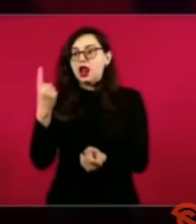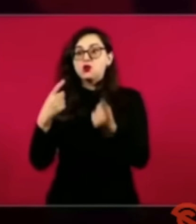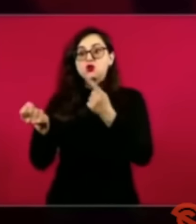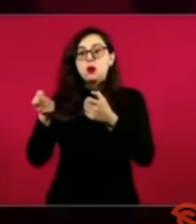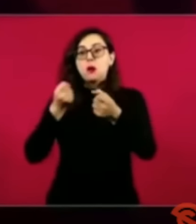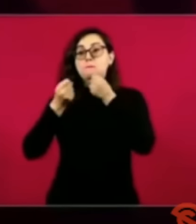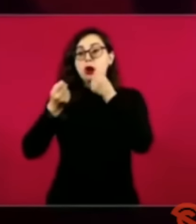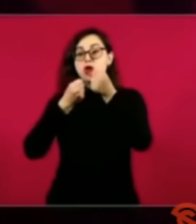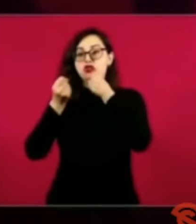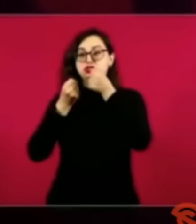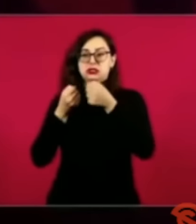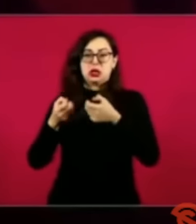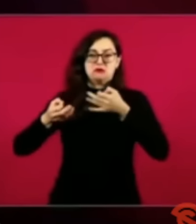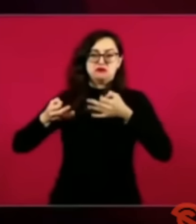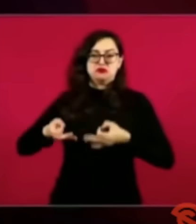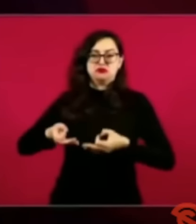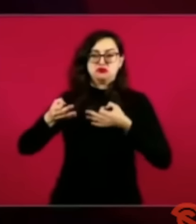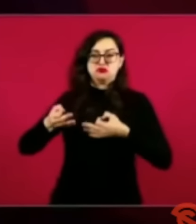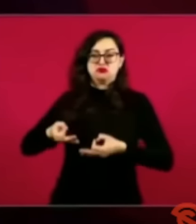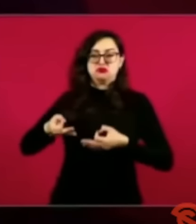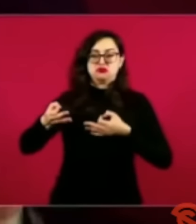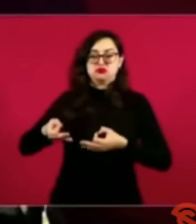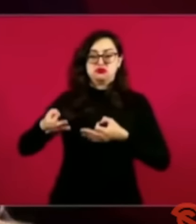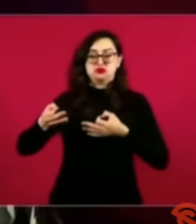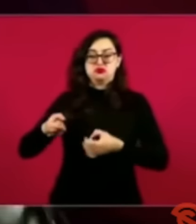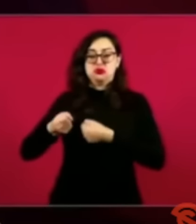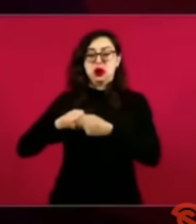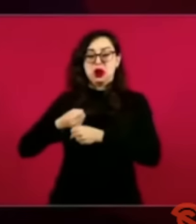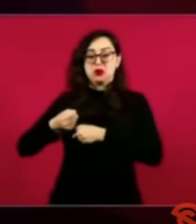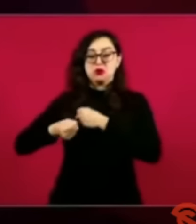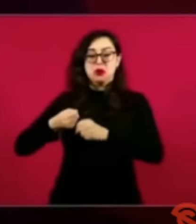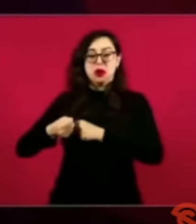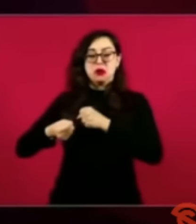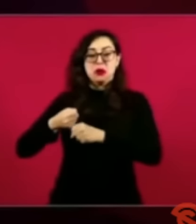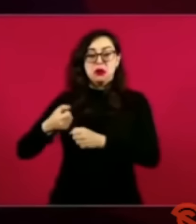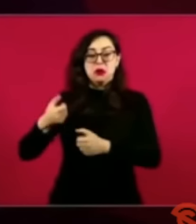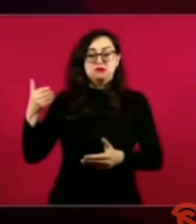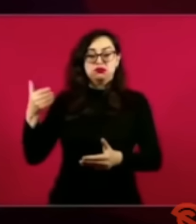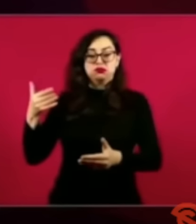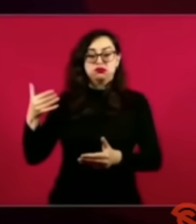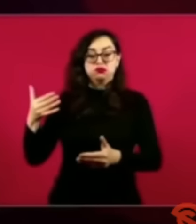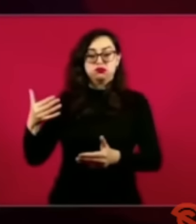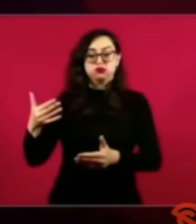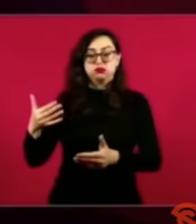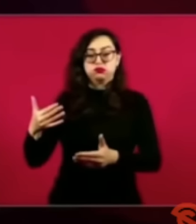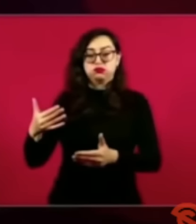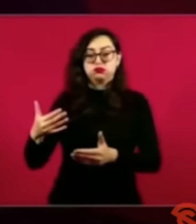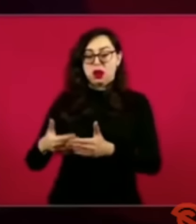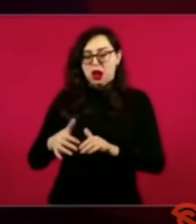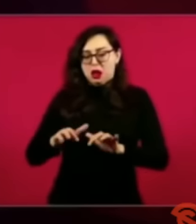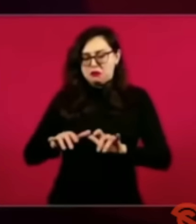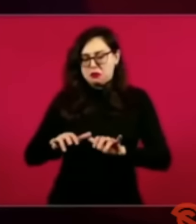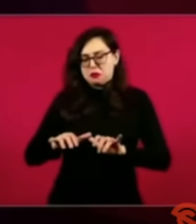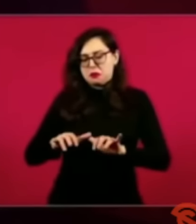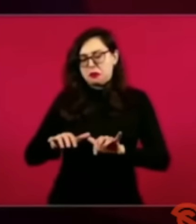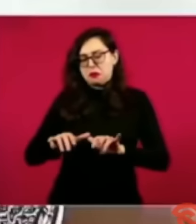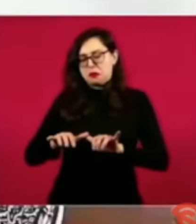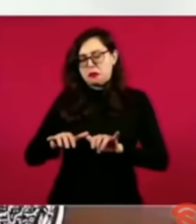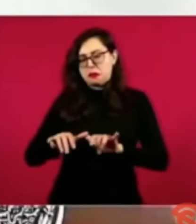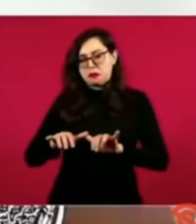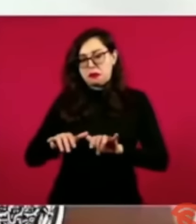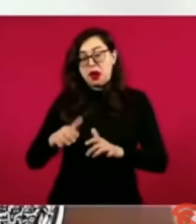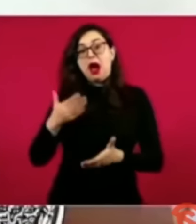por décadas estar pegados a la máquina de escribir. Y